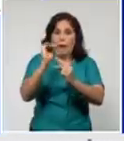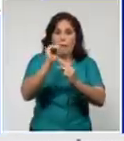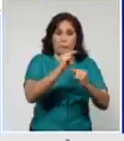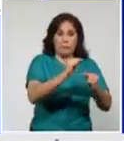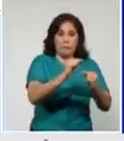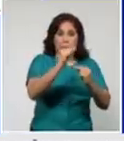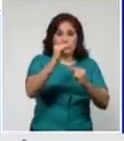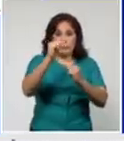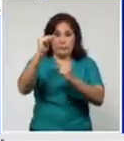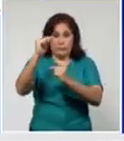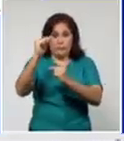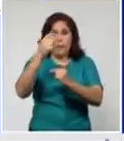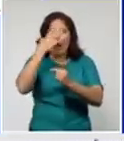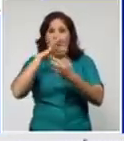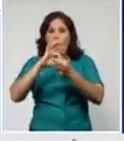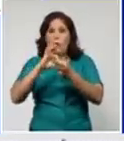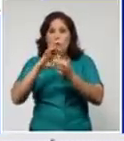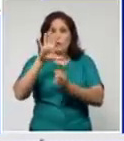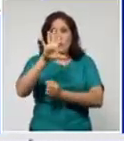agosto, el